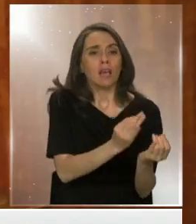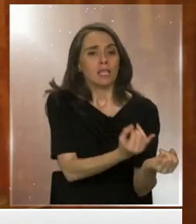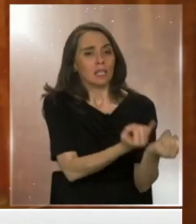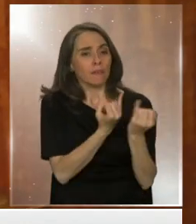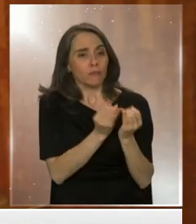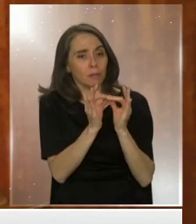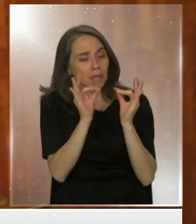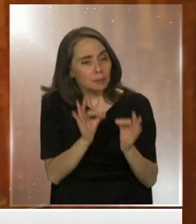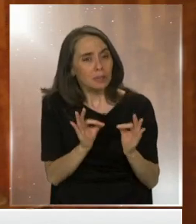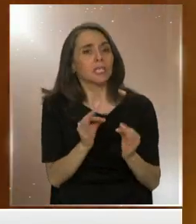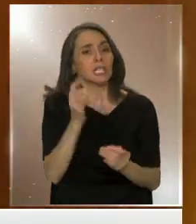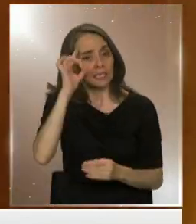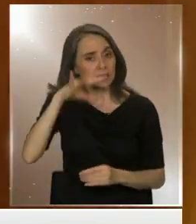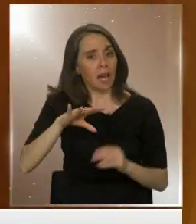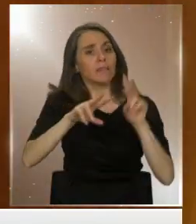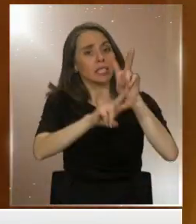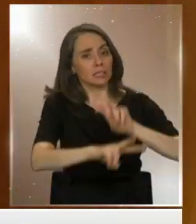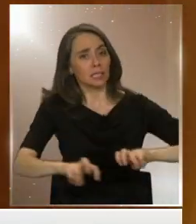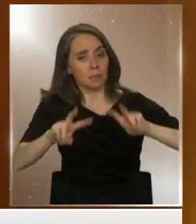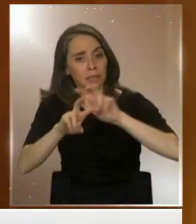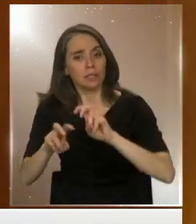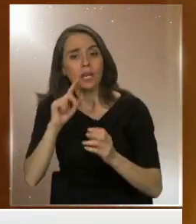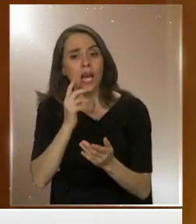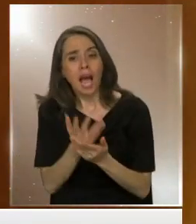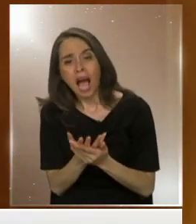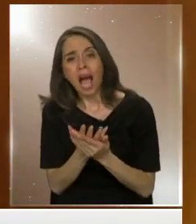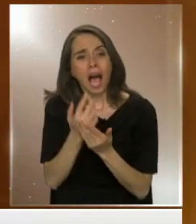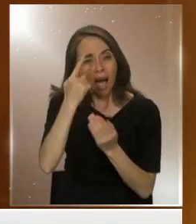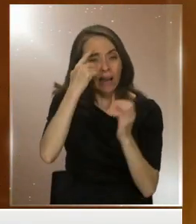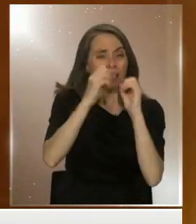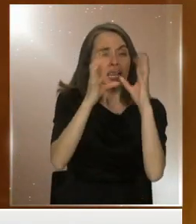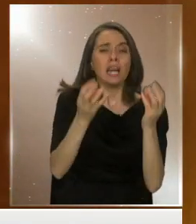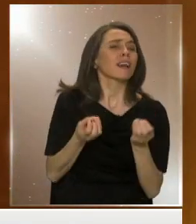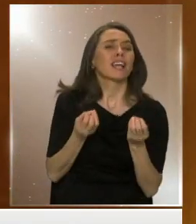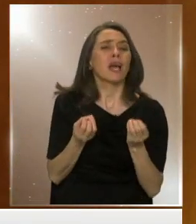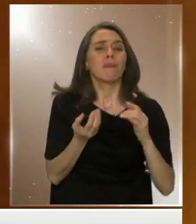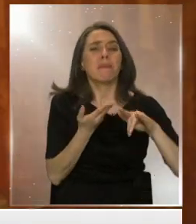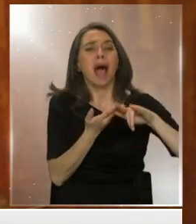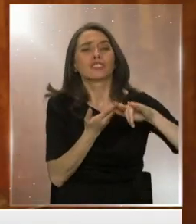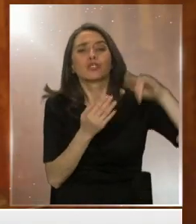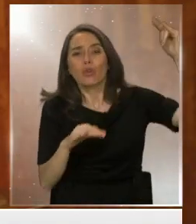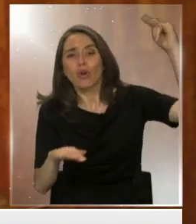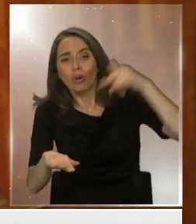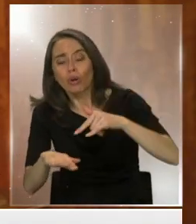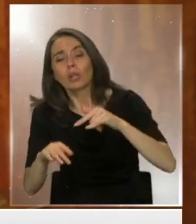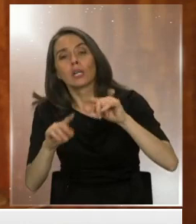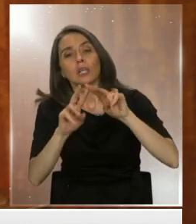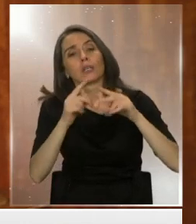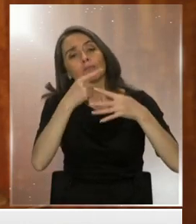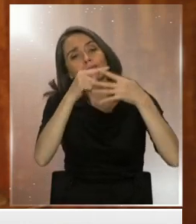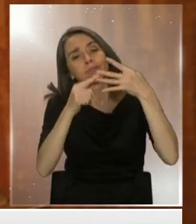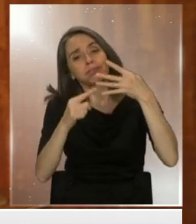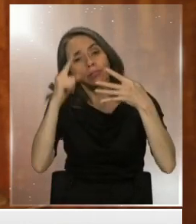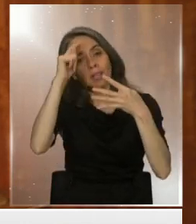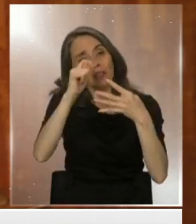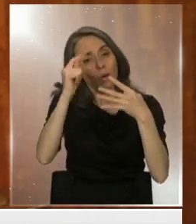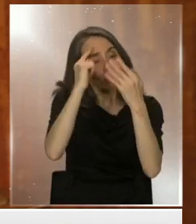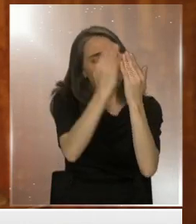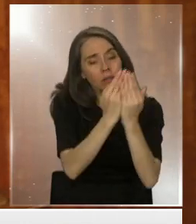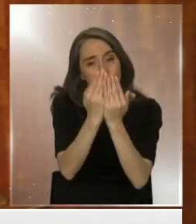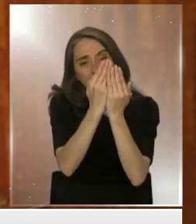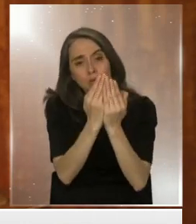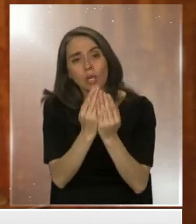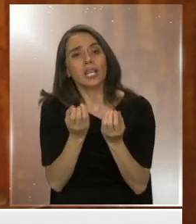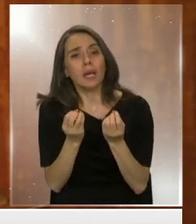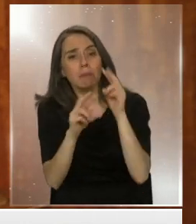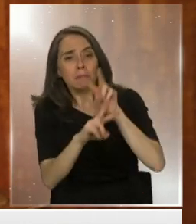sabemos que hay una investigación y todo pero existe algún tipo de claridad bueno se están estudiando todas las hipótesis que podrían